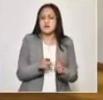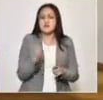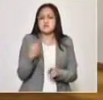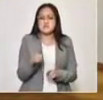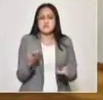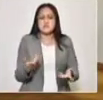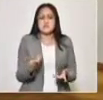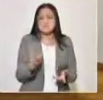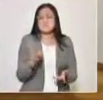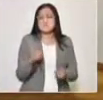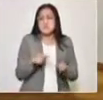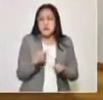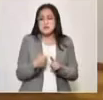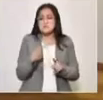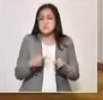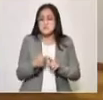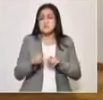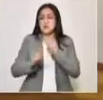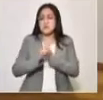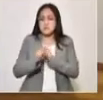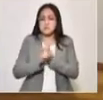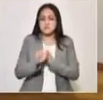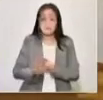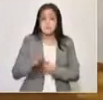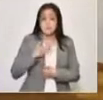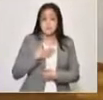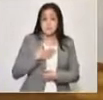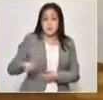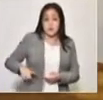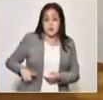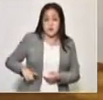que no se aliente. Desde el gobierno,